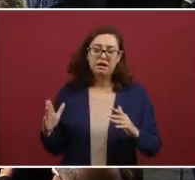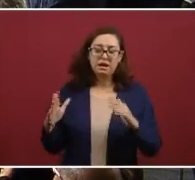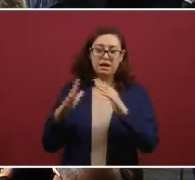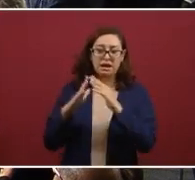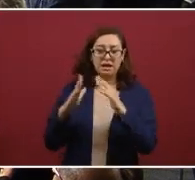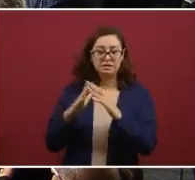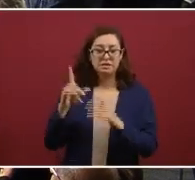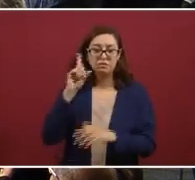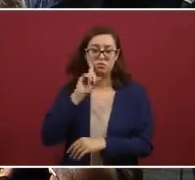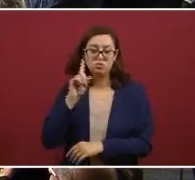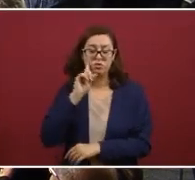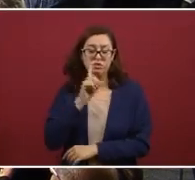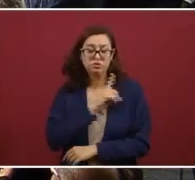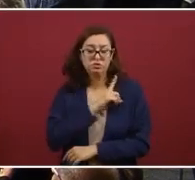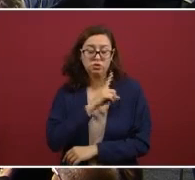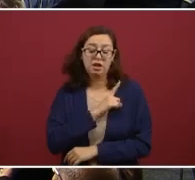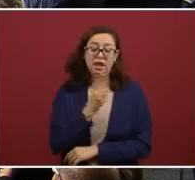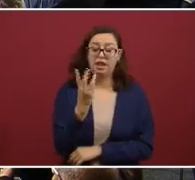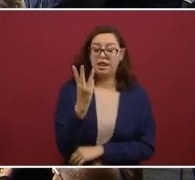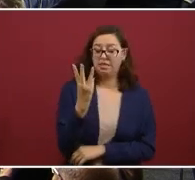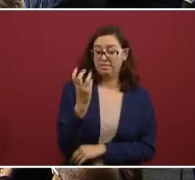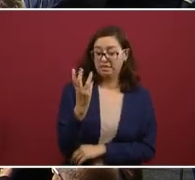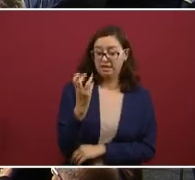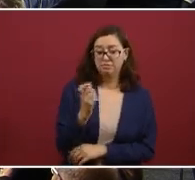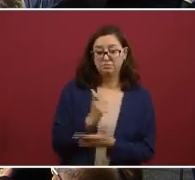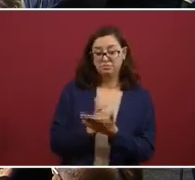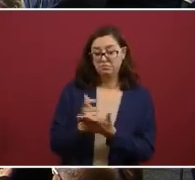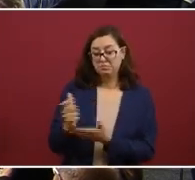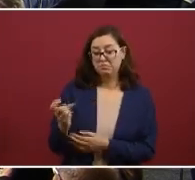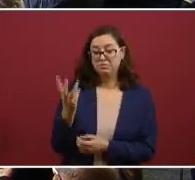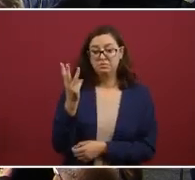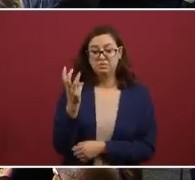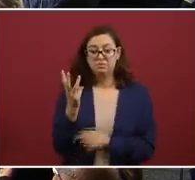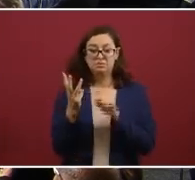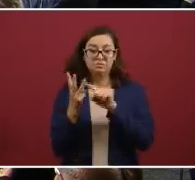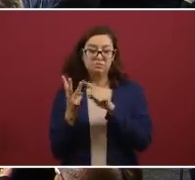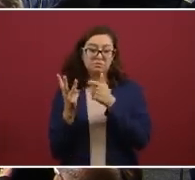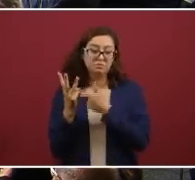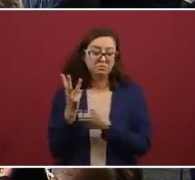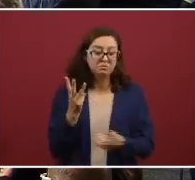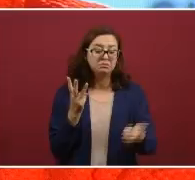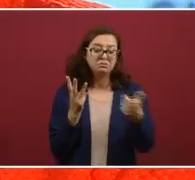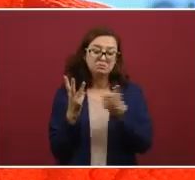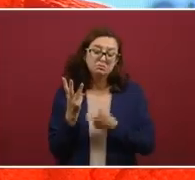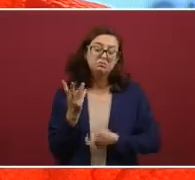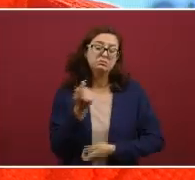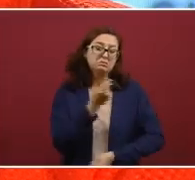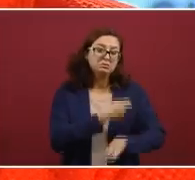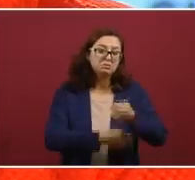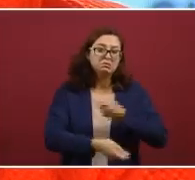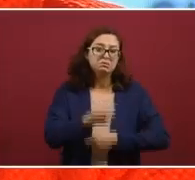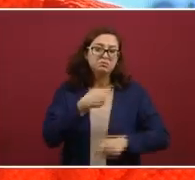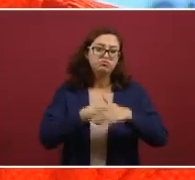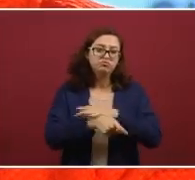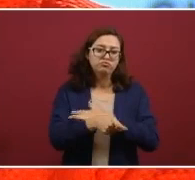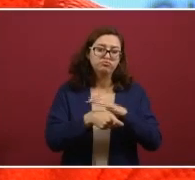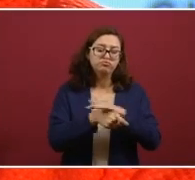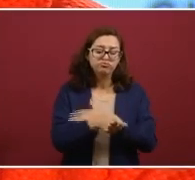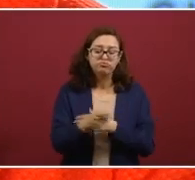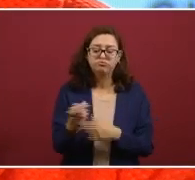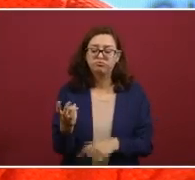por mujeres, 1 se destina a pagos irregulares a cambio de servicios básicos. La